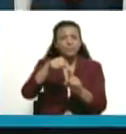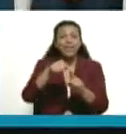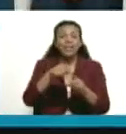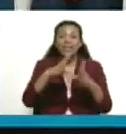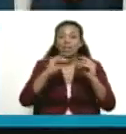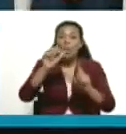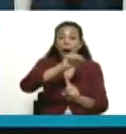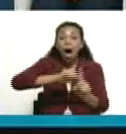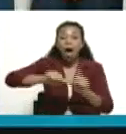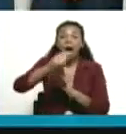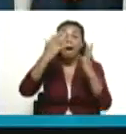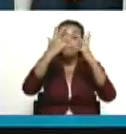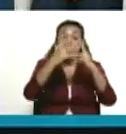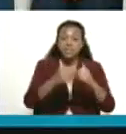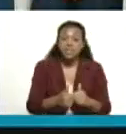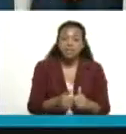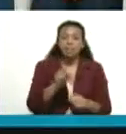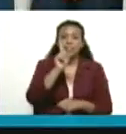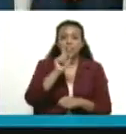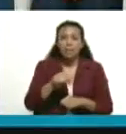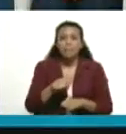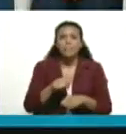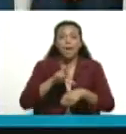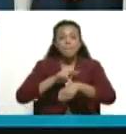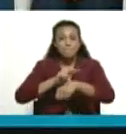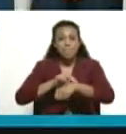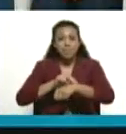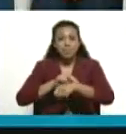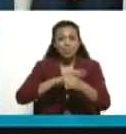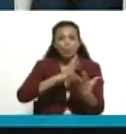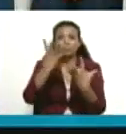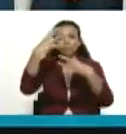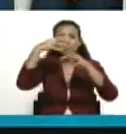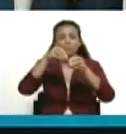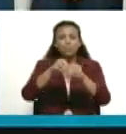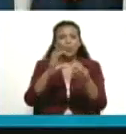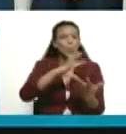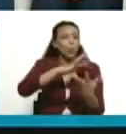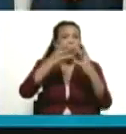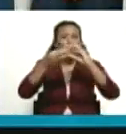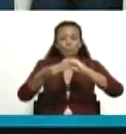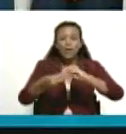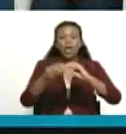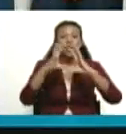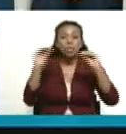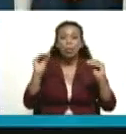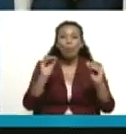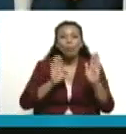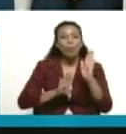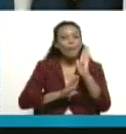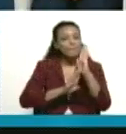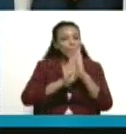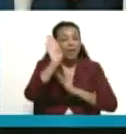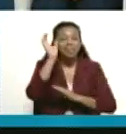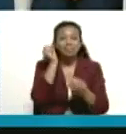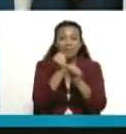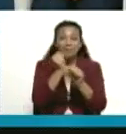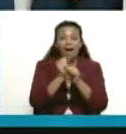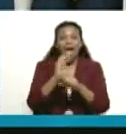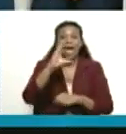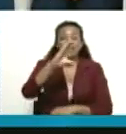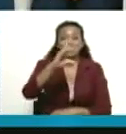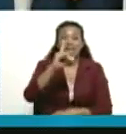todas las áreas, tanto administrativos como los médicos, apoyando en todo el avance, en todo el trabajo que